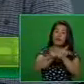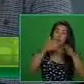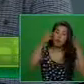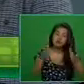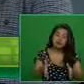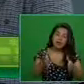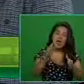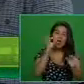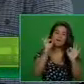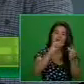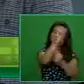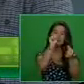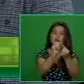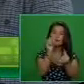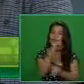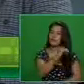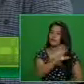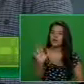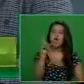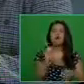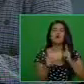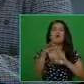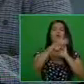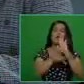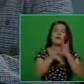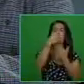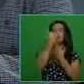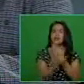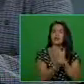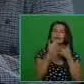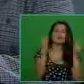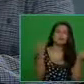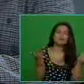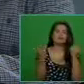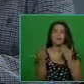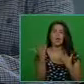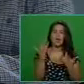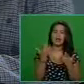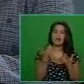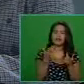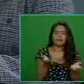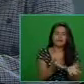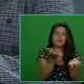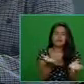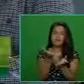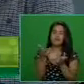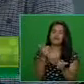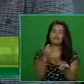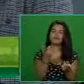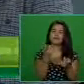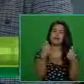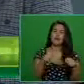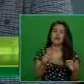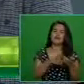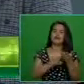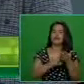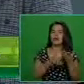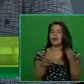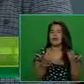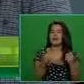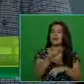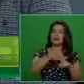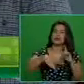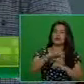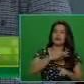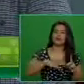lo que había era, digamos, algunos programas y proyectos que paliaban una realidad,